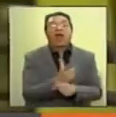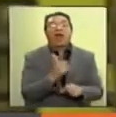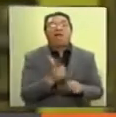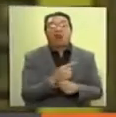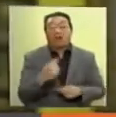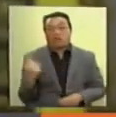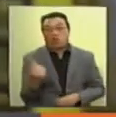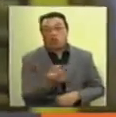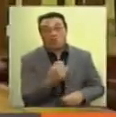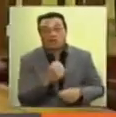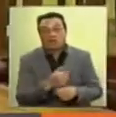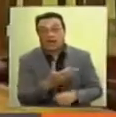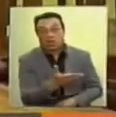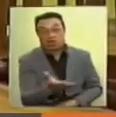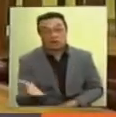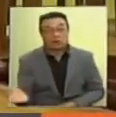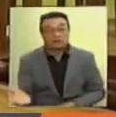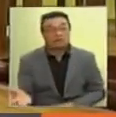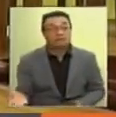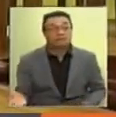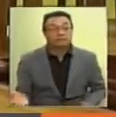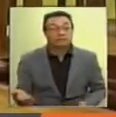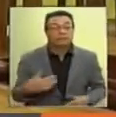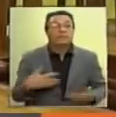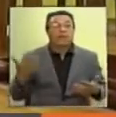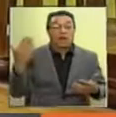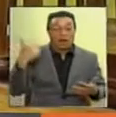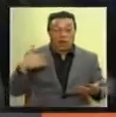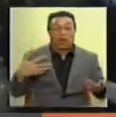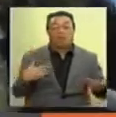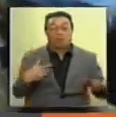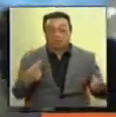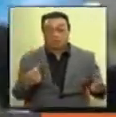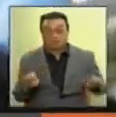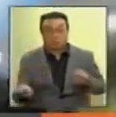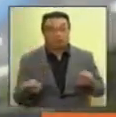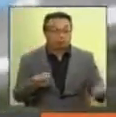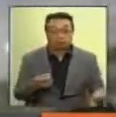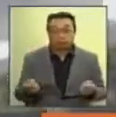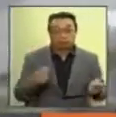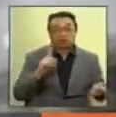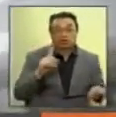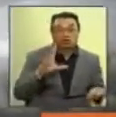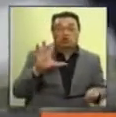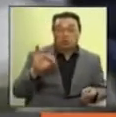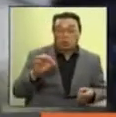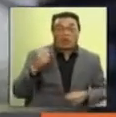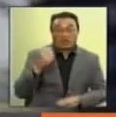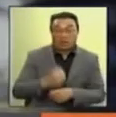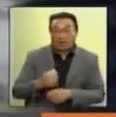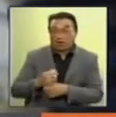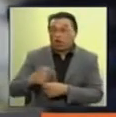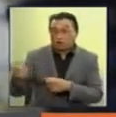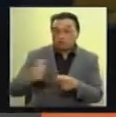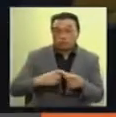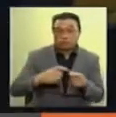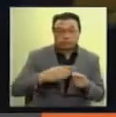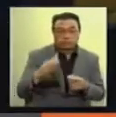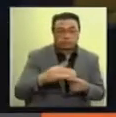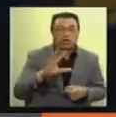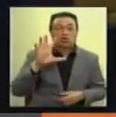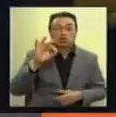todos nuestros trabajadores. Que antes nos movíamos con 150 trabajadores,